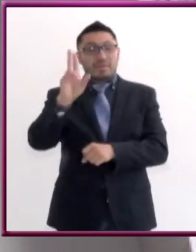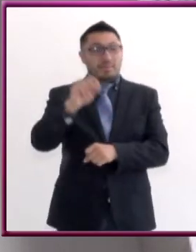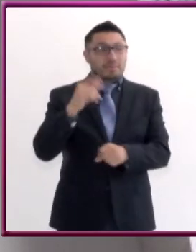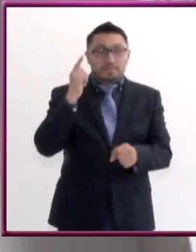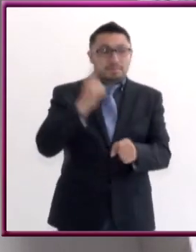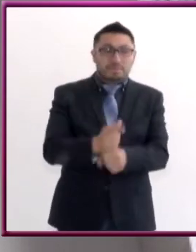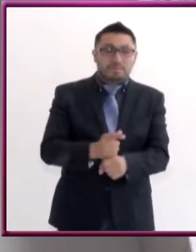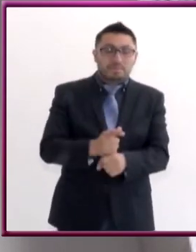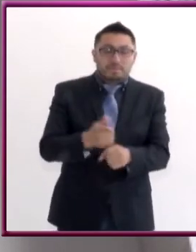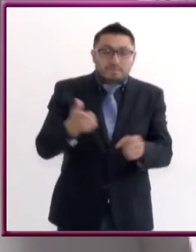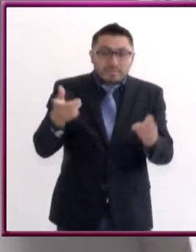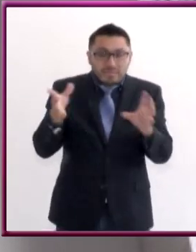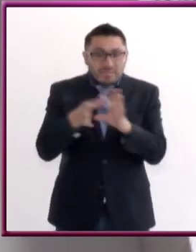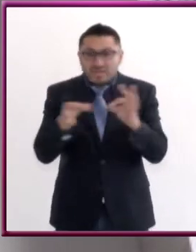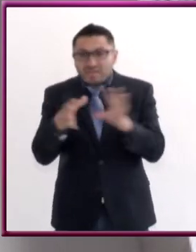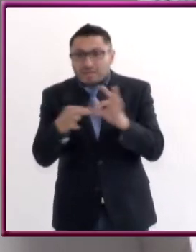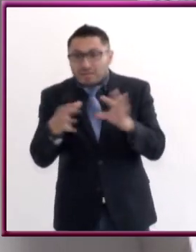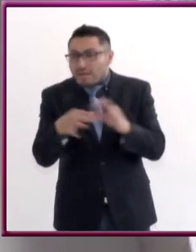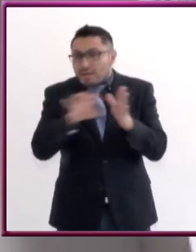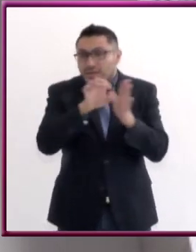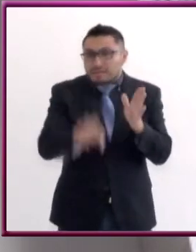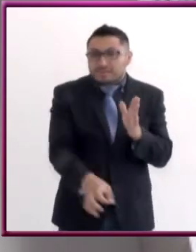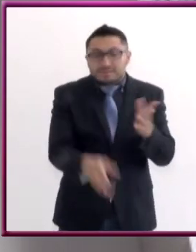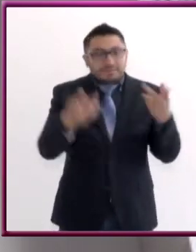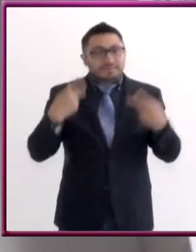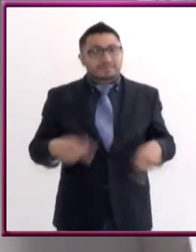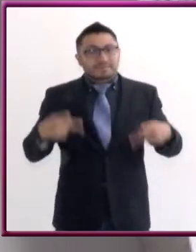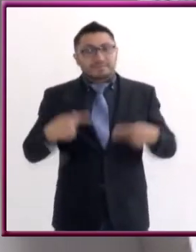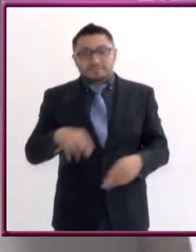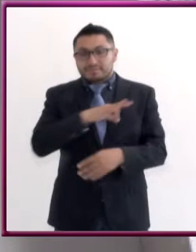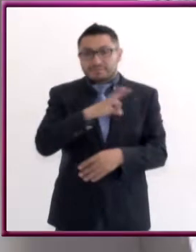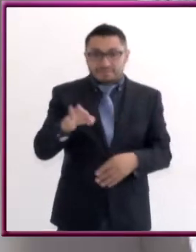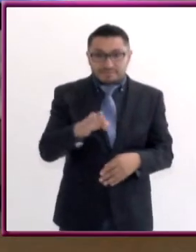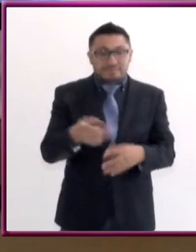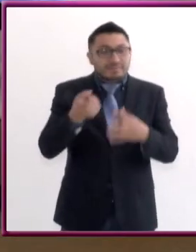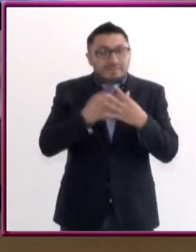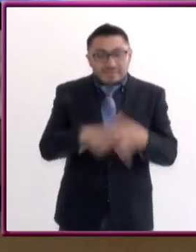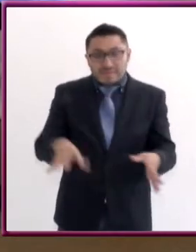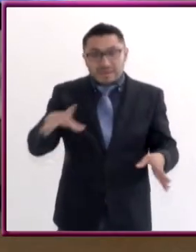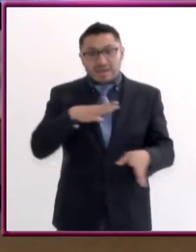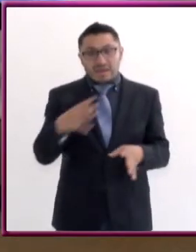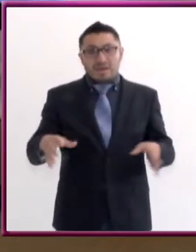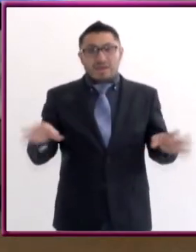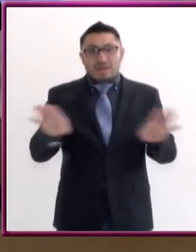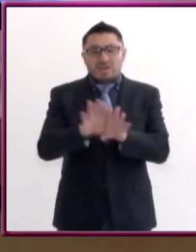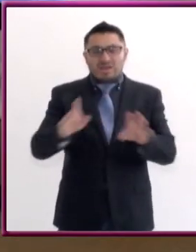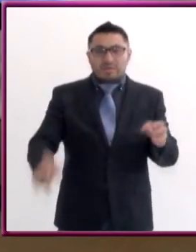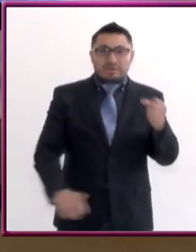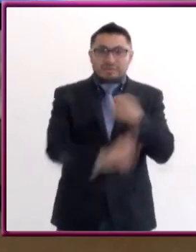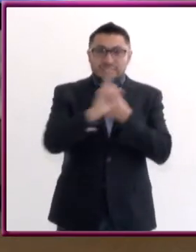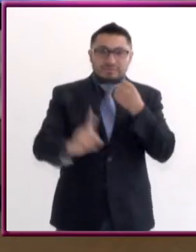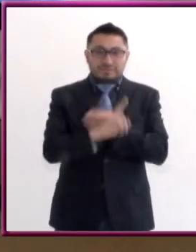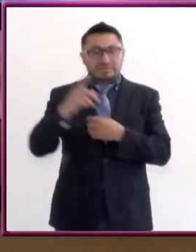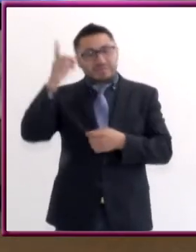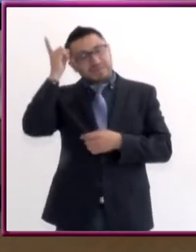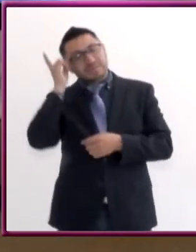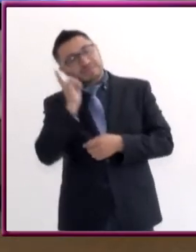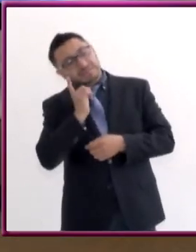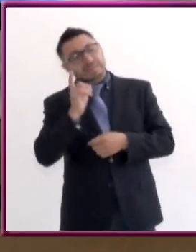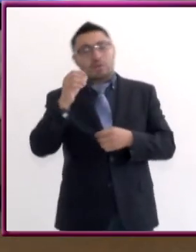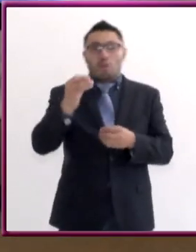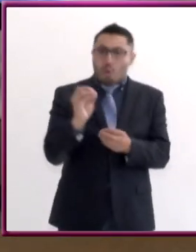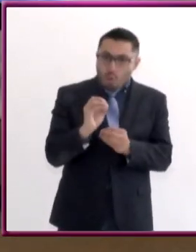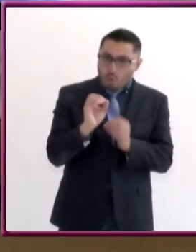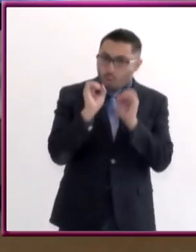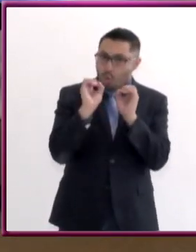cuales no encontramos una explicación. Por ejemplo, la persona puede empezar a tener trastornos del sueño o